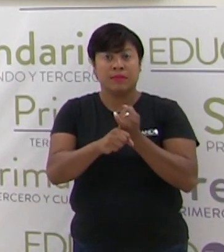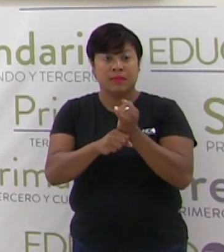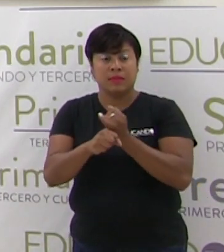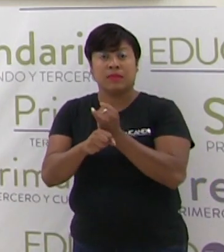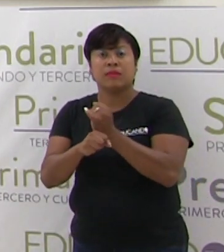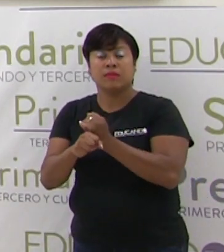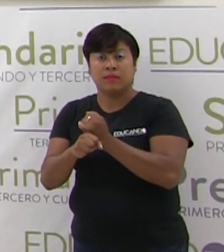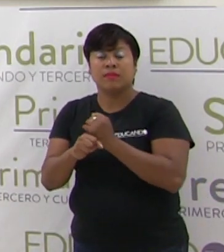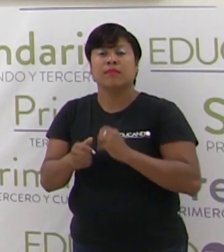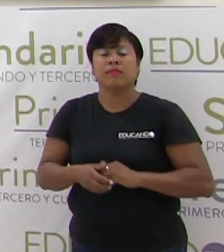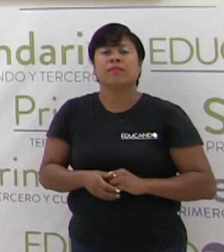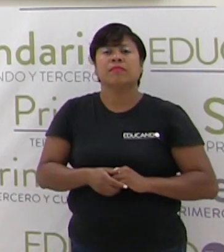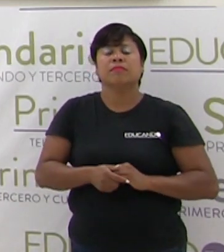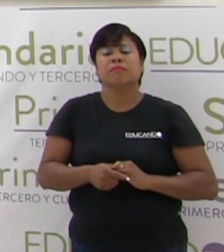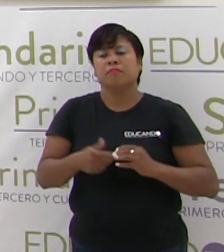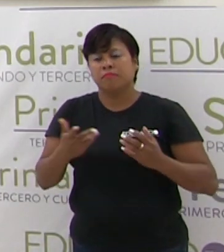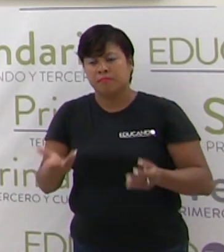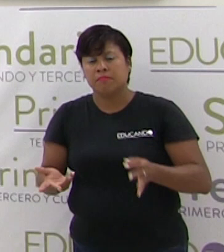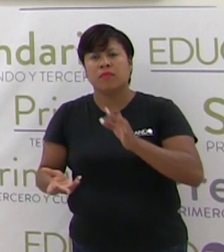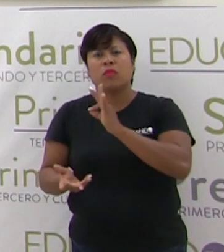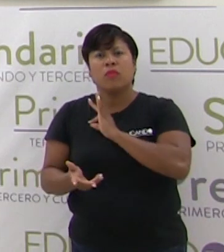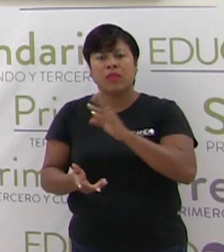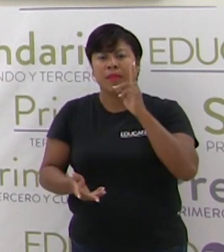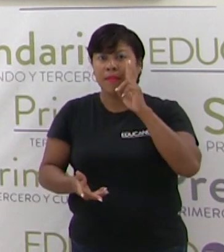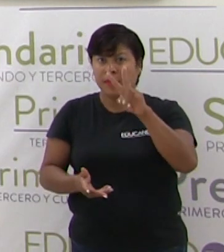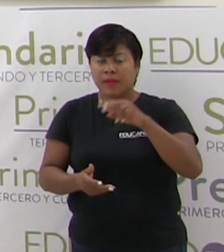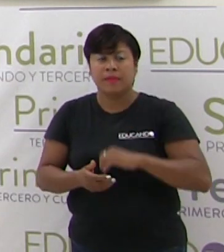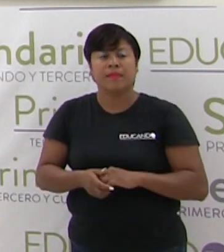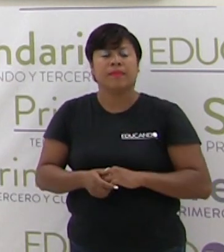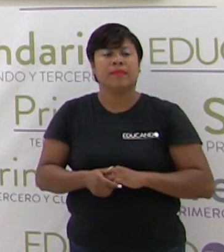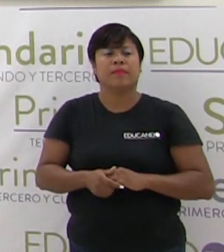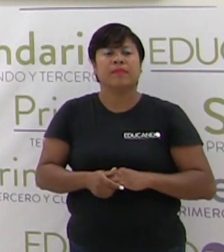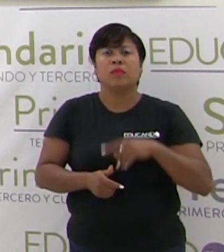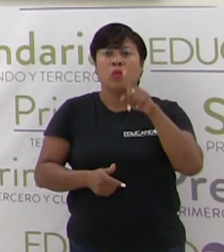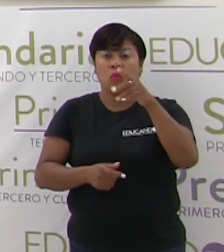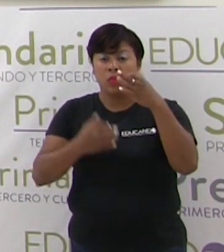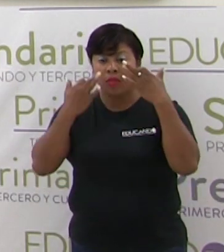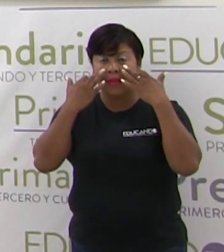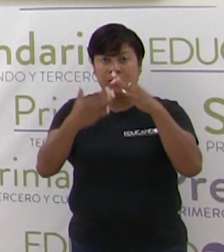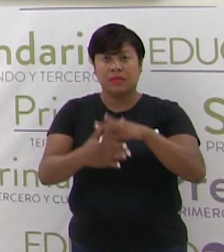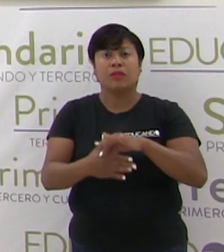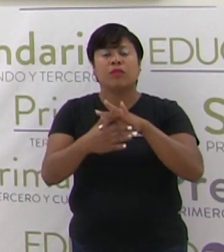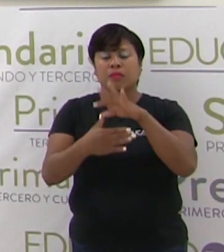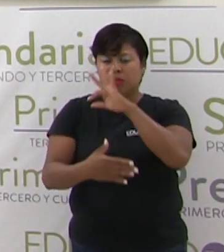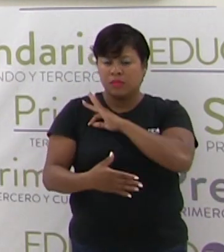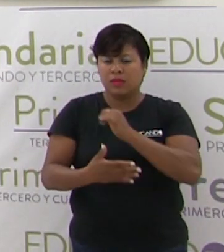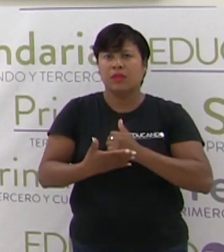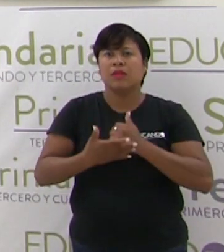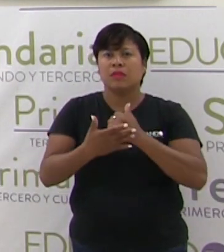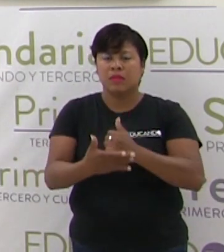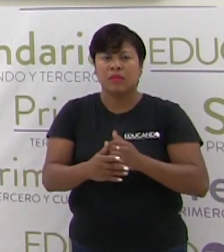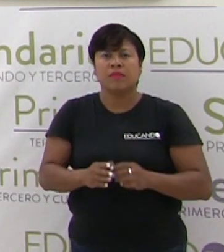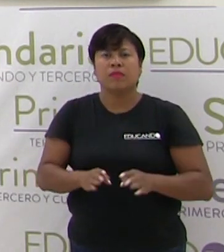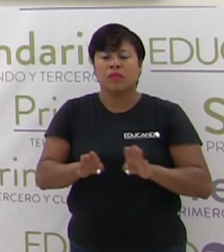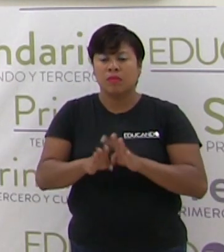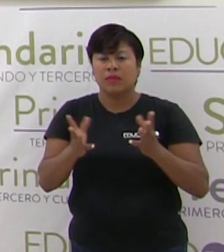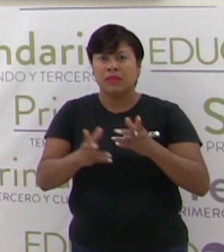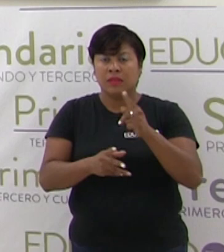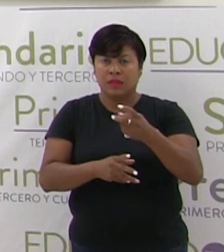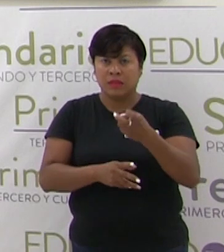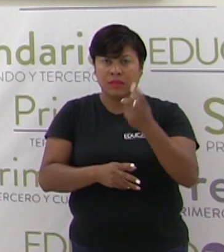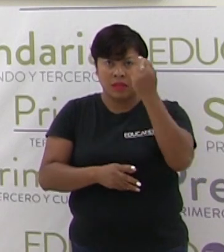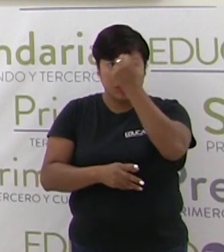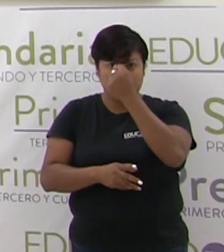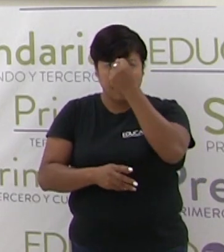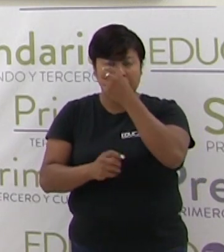investigación, pues puedan identificar a un testigo que les ayude a construir su crónica.